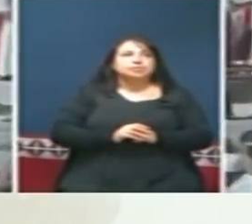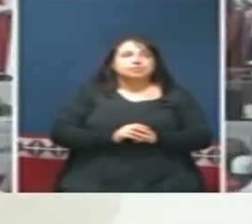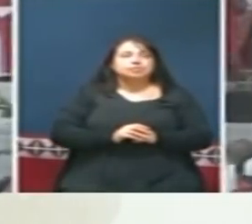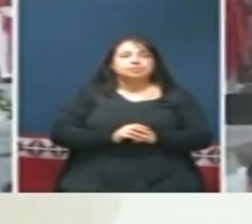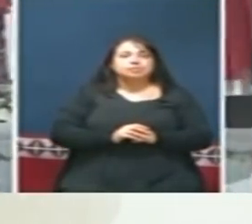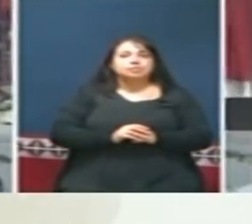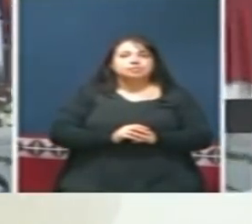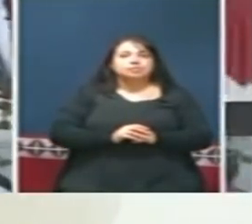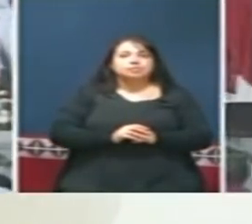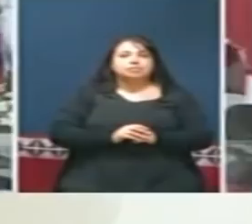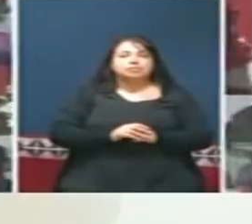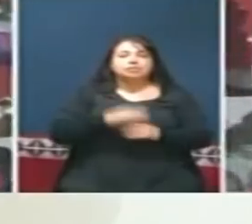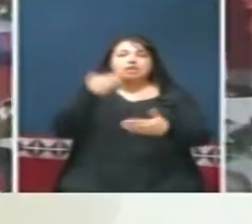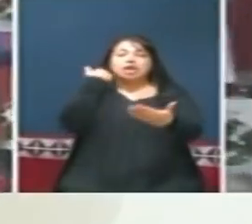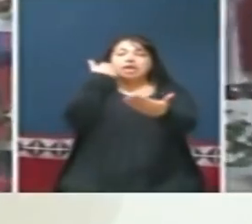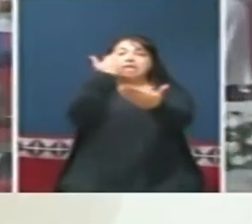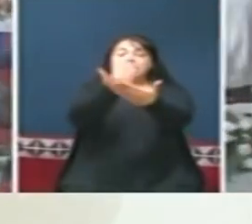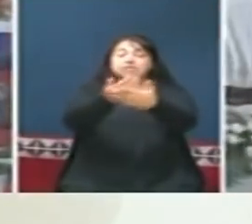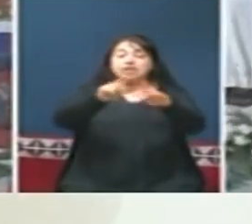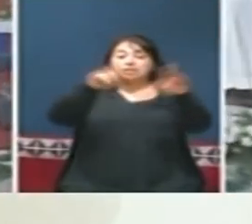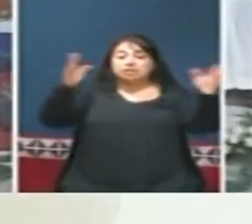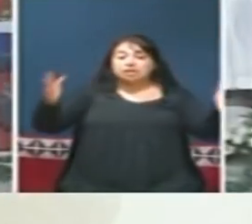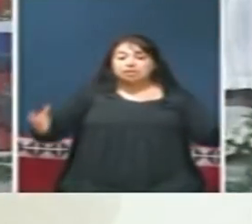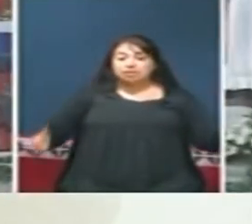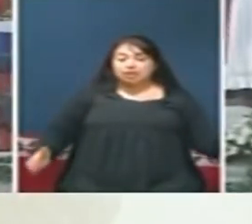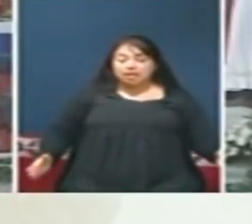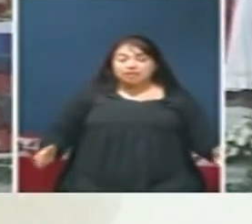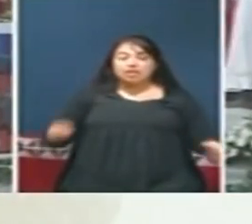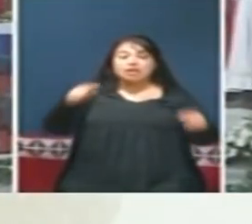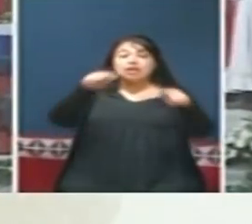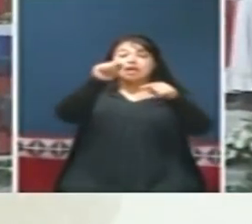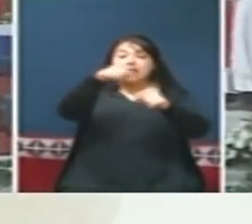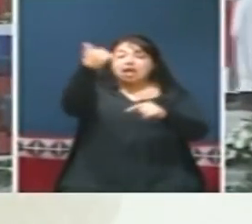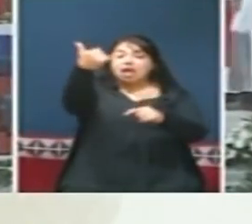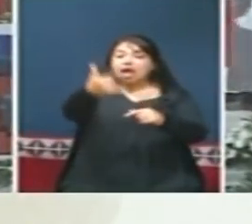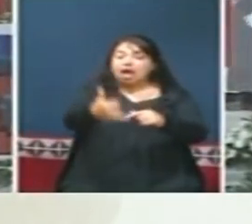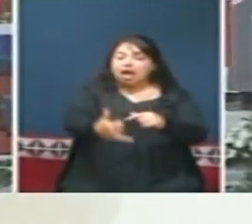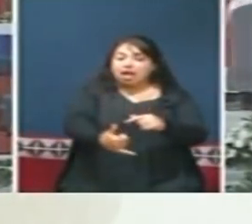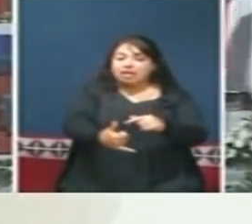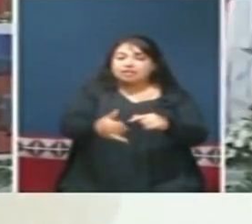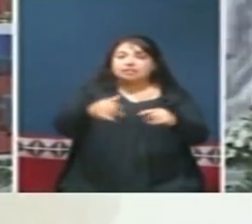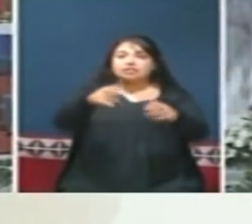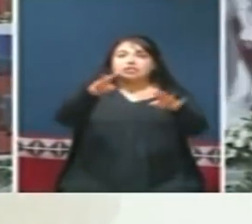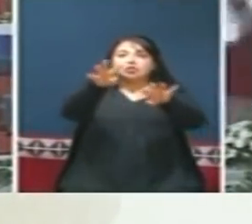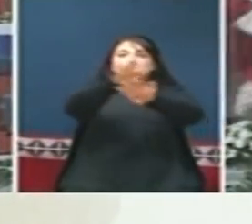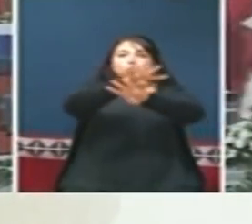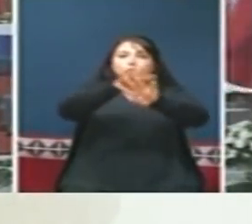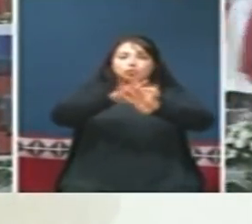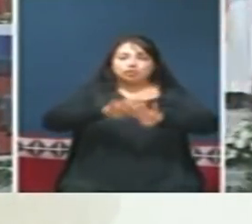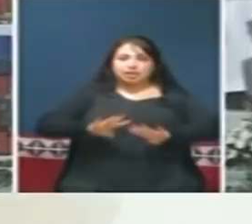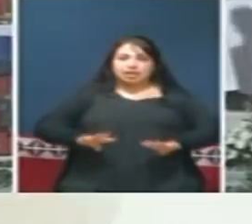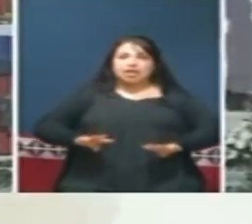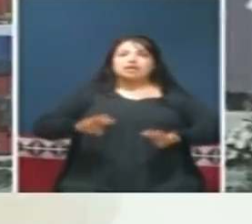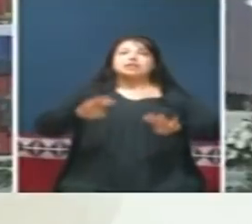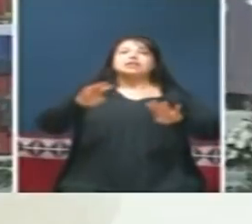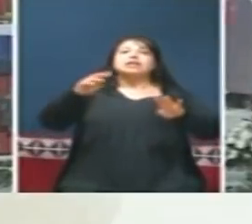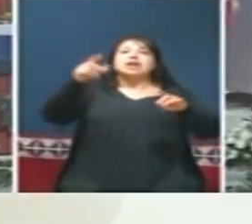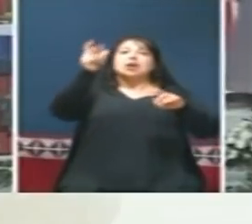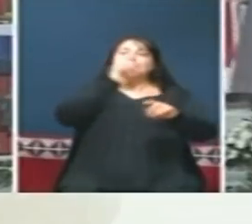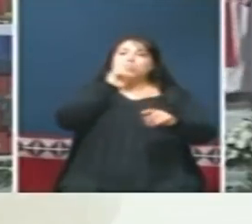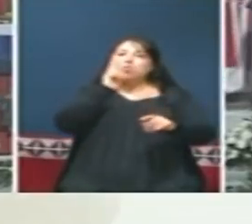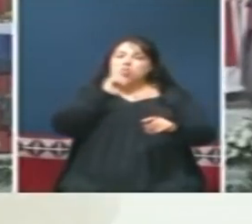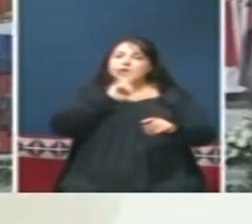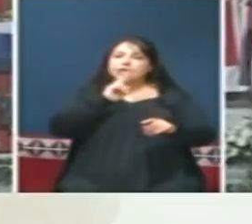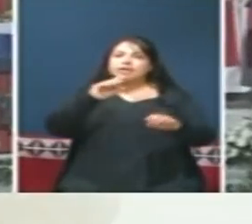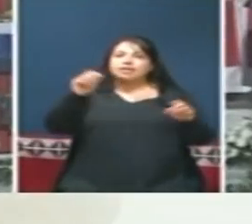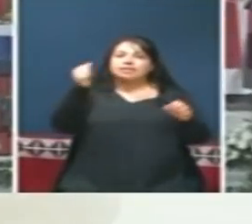El frente del altar es un telar hecho por mujeres de nuestra provincia, artesanas locales que